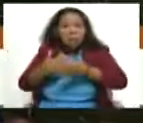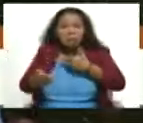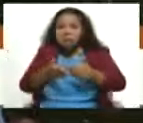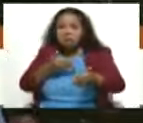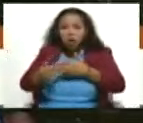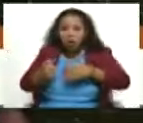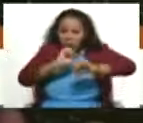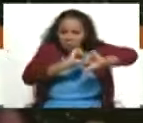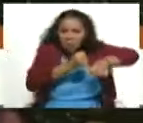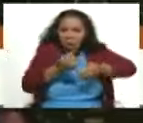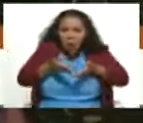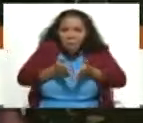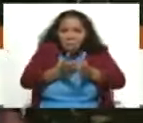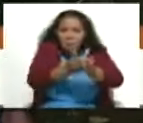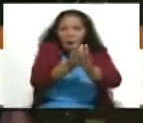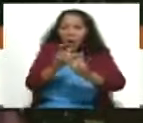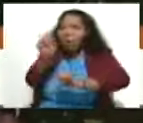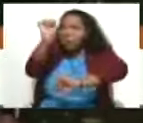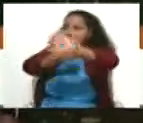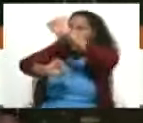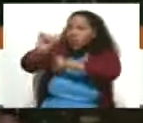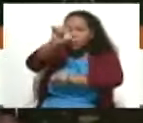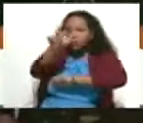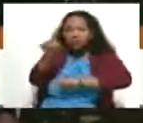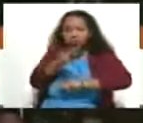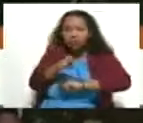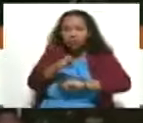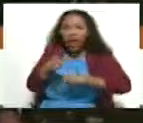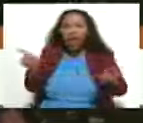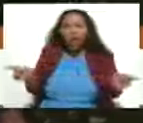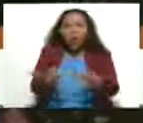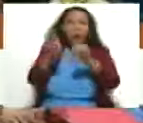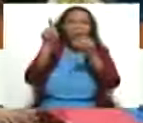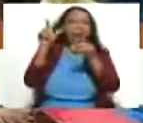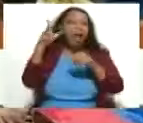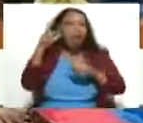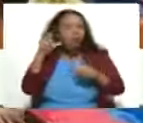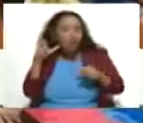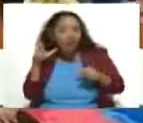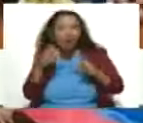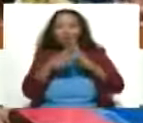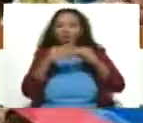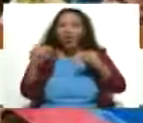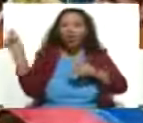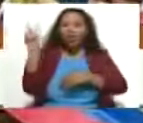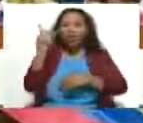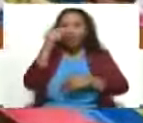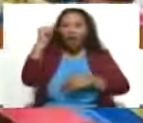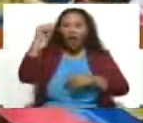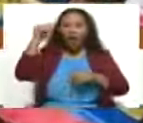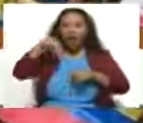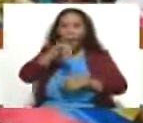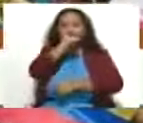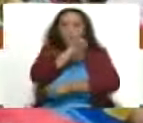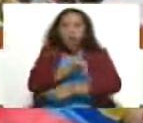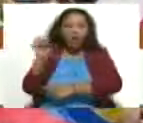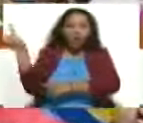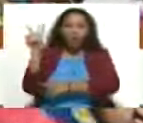Esequibo, estamos escuchando a todos los venezolanos y las venezolanas que amamos este país.